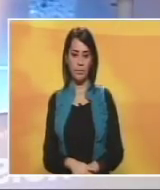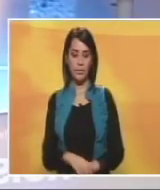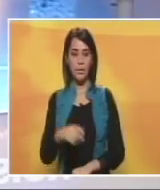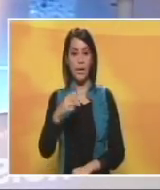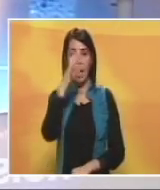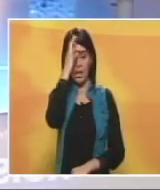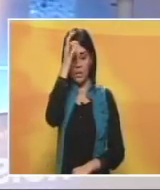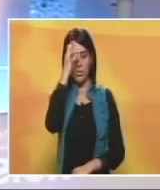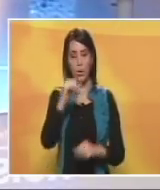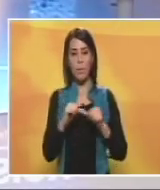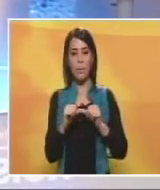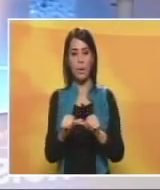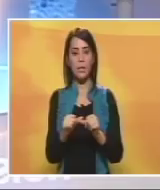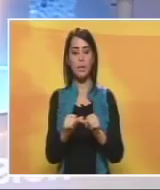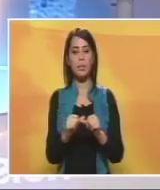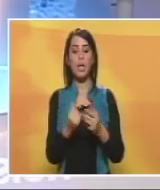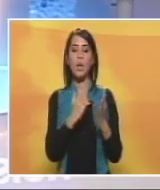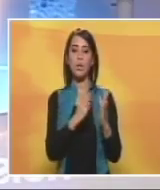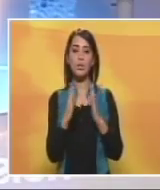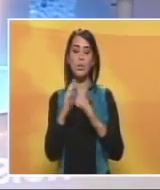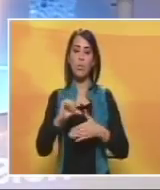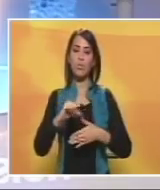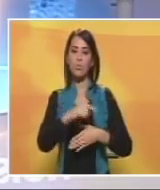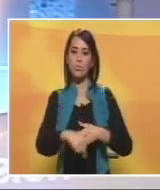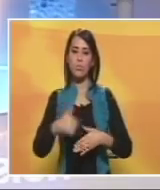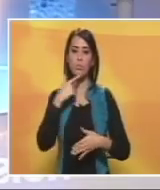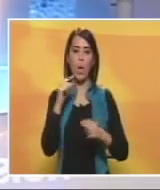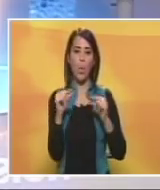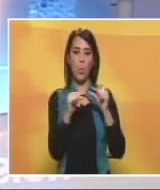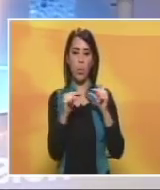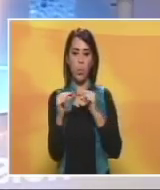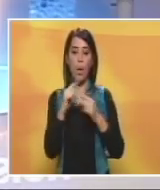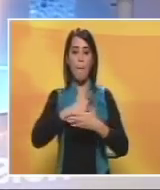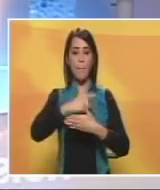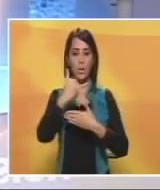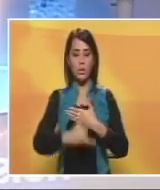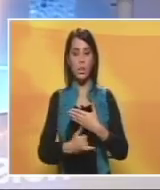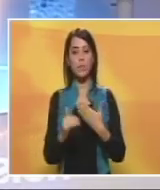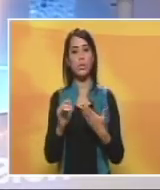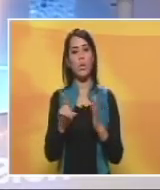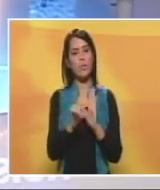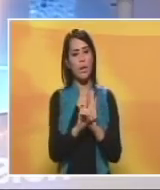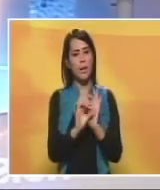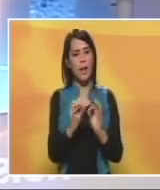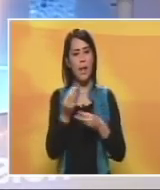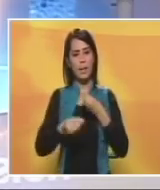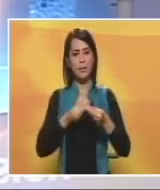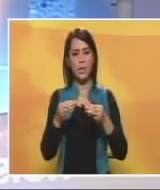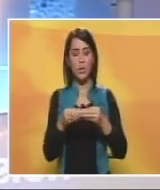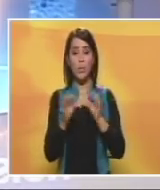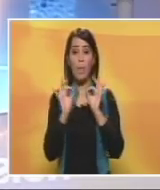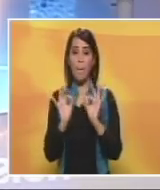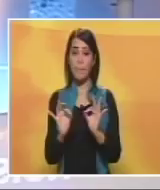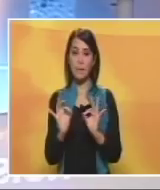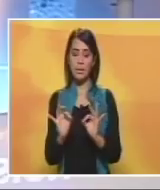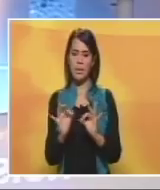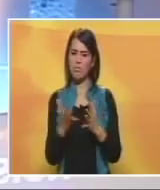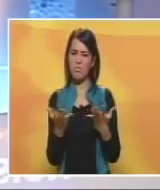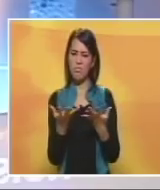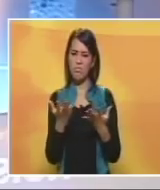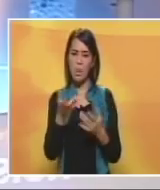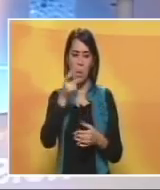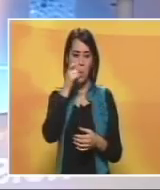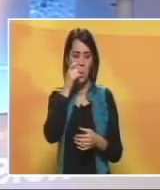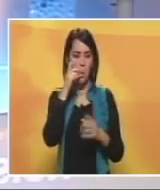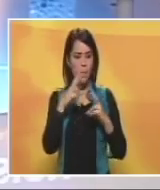Consejo Permanente de la Organización de Estados Americanos se encuentra debatiendo un proyecto de resolución que propone crear una comisión especial para dar